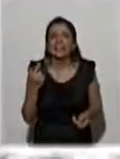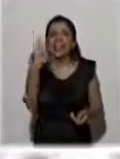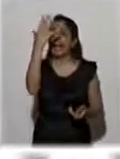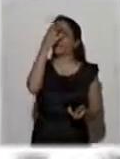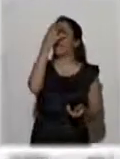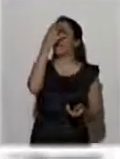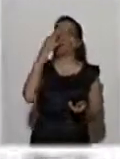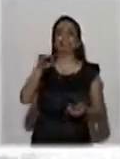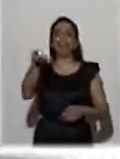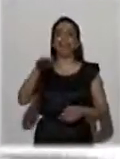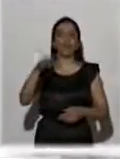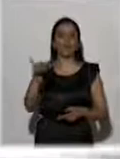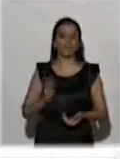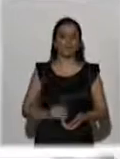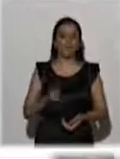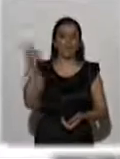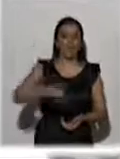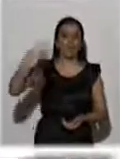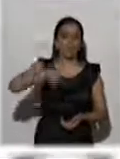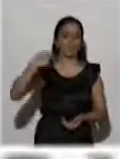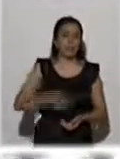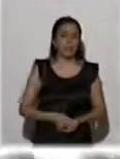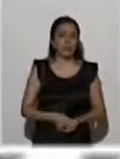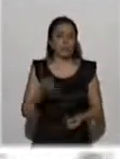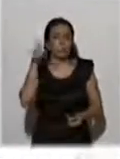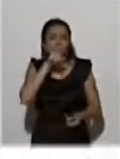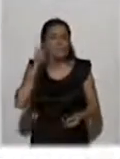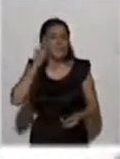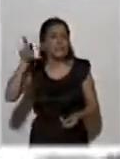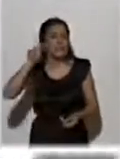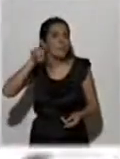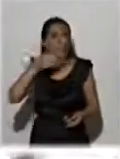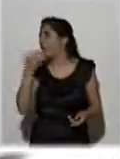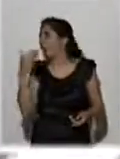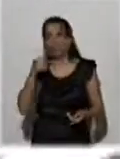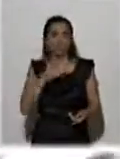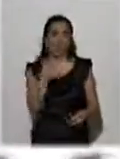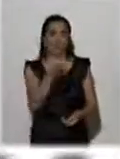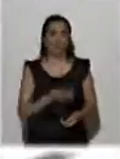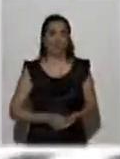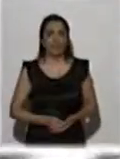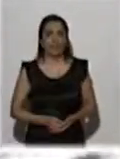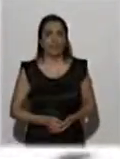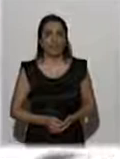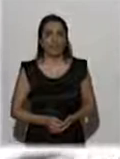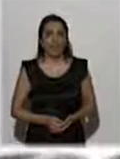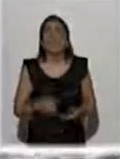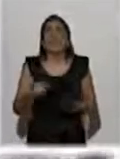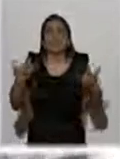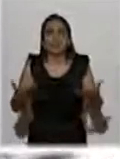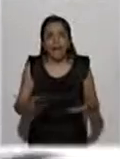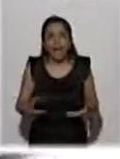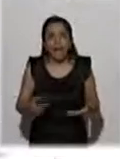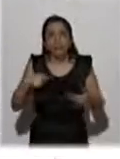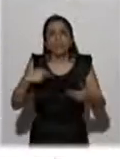adictos? ¿Hasta cuándo mirará para otro lado cuando los porros son moneda corriente a la hora de buscar votos? ¿Hasta cuándo se van a birlar